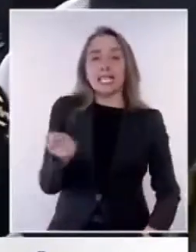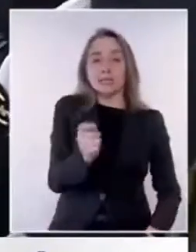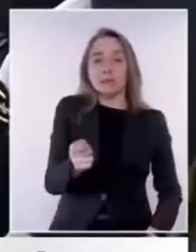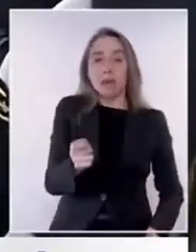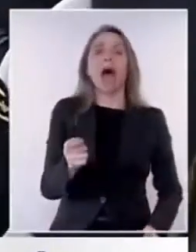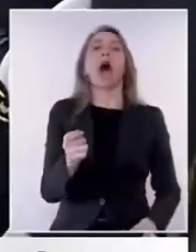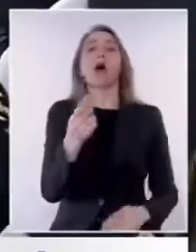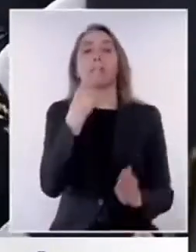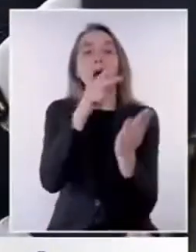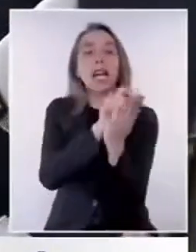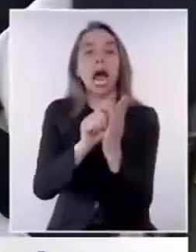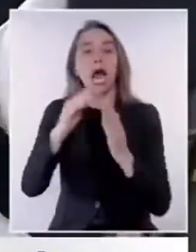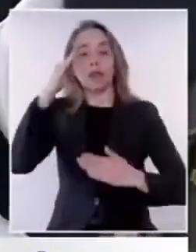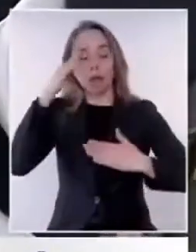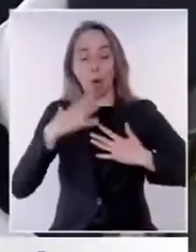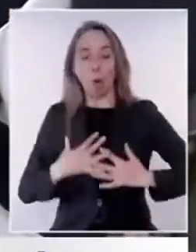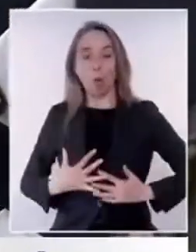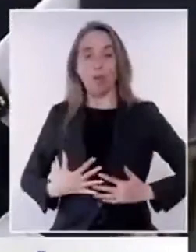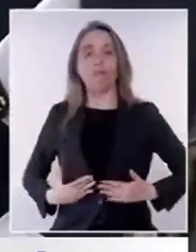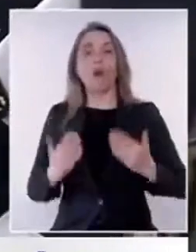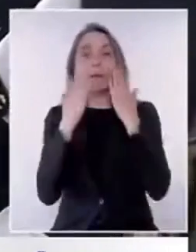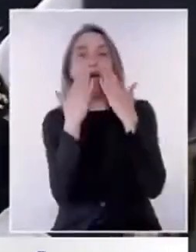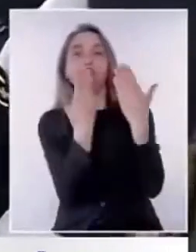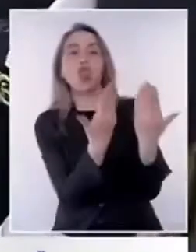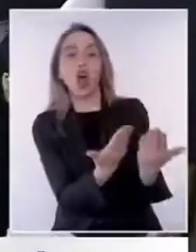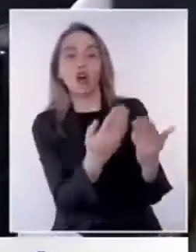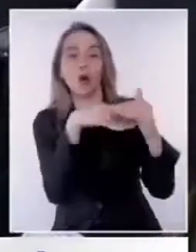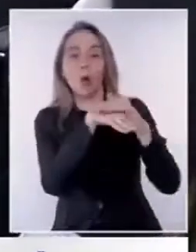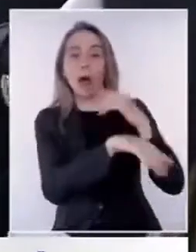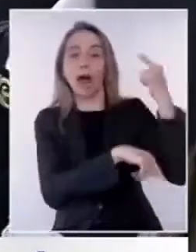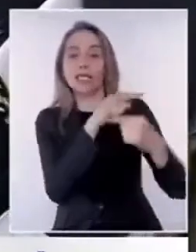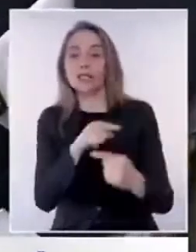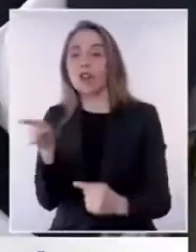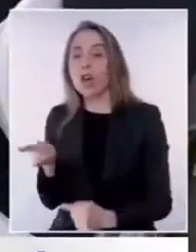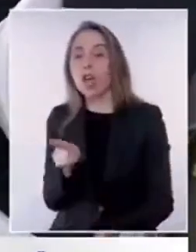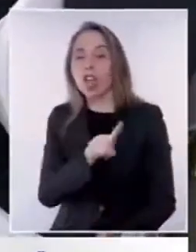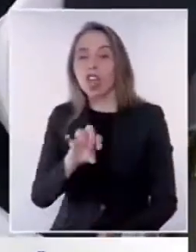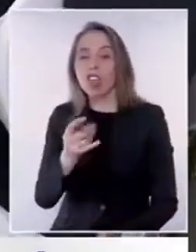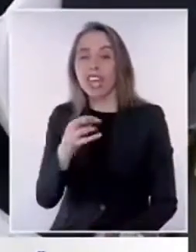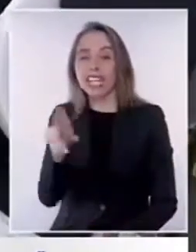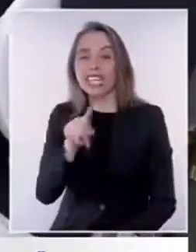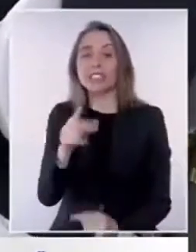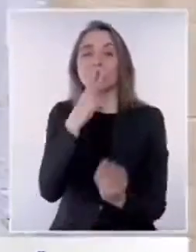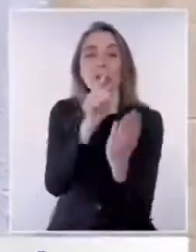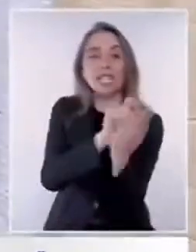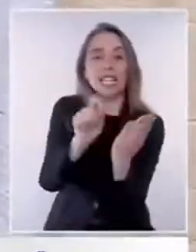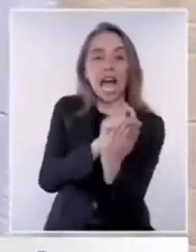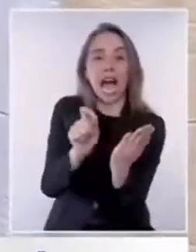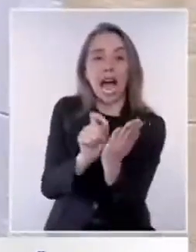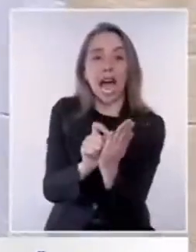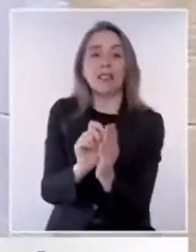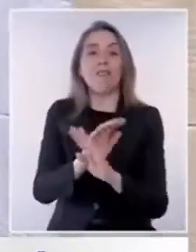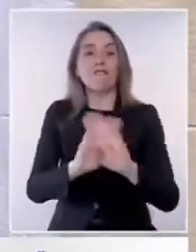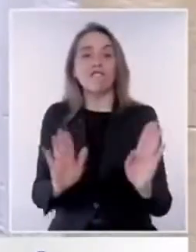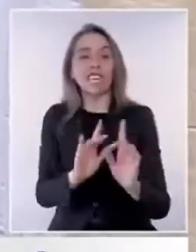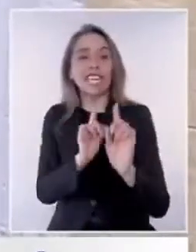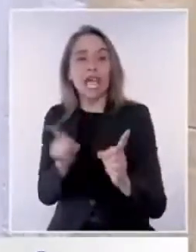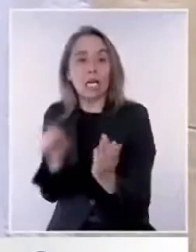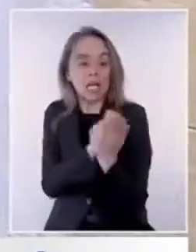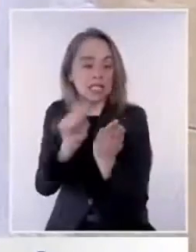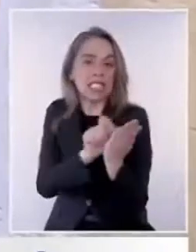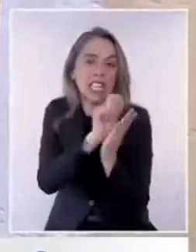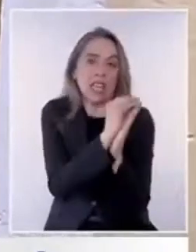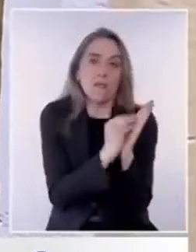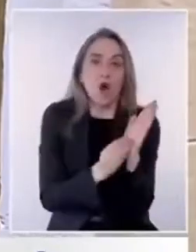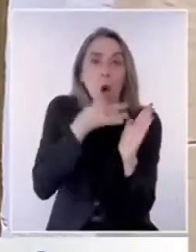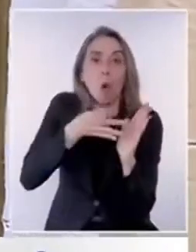Y parte de la historia ahí. Seger se escribe varias cartas de muy cercano al término, una vez terminado el combate. O sea,